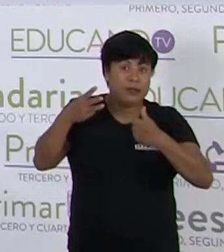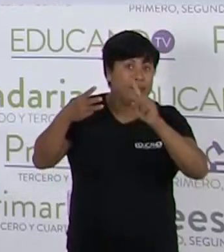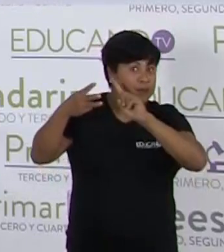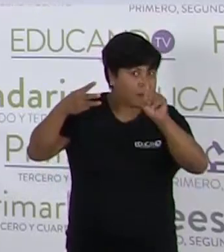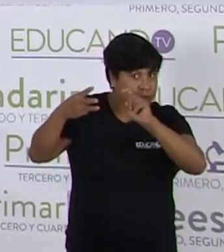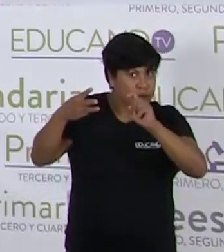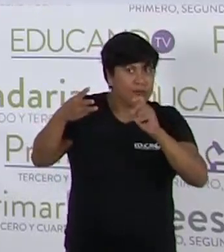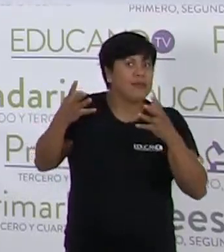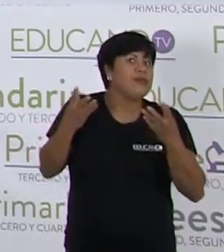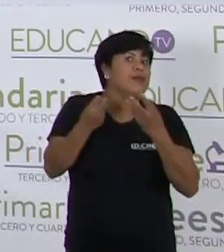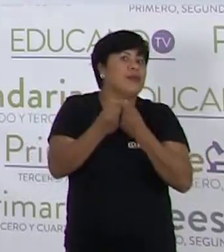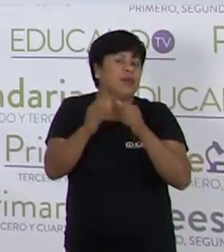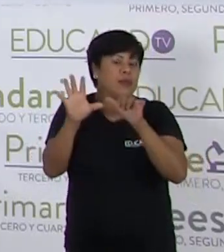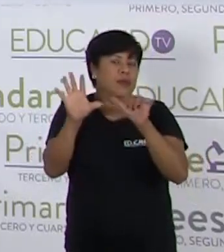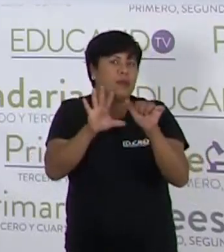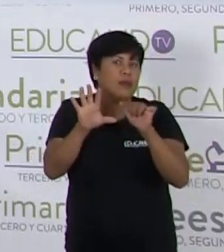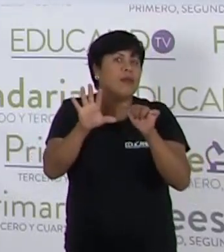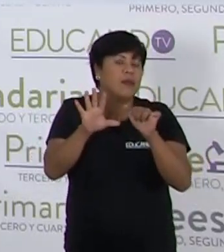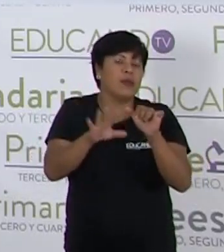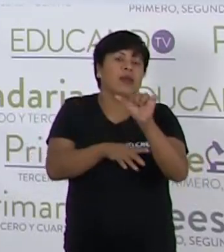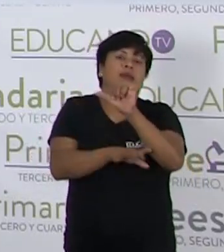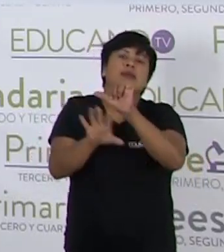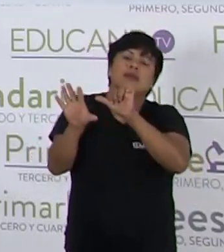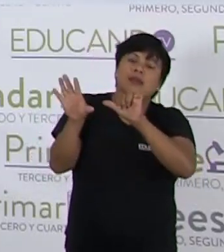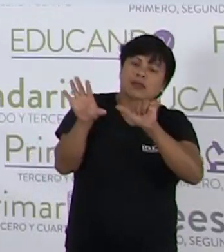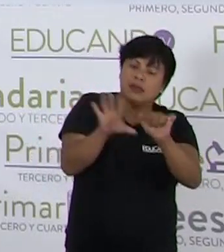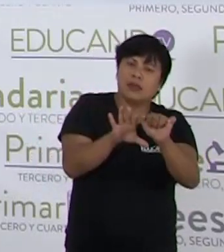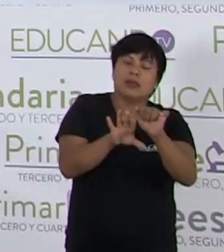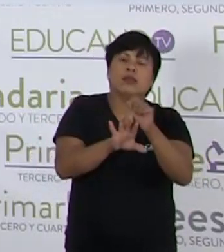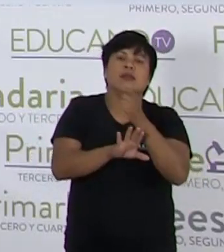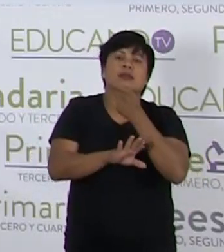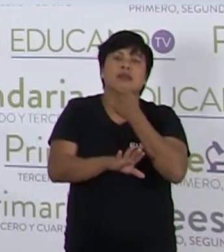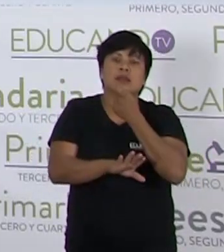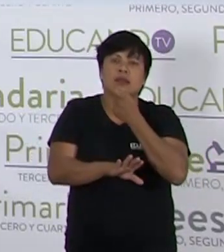100, entonces tendría 600